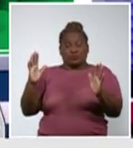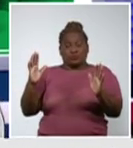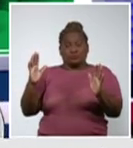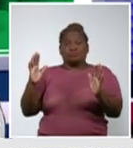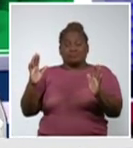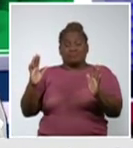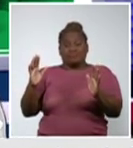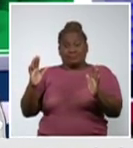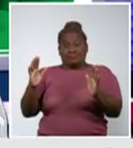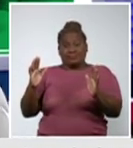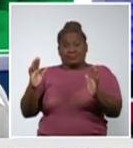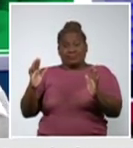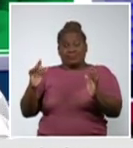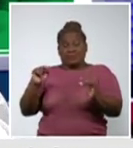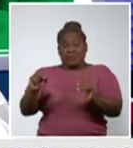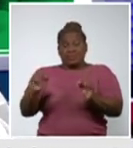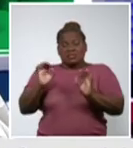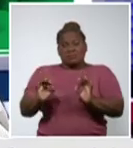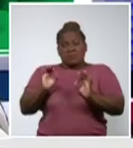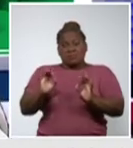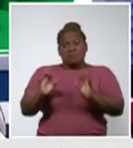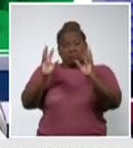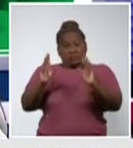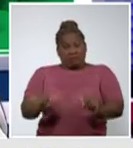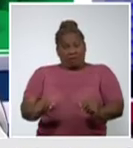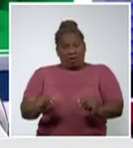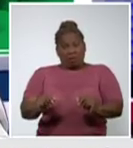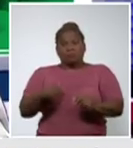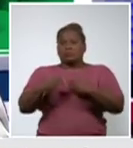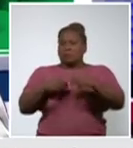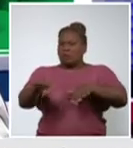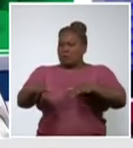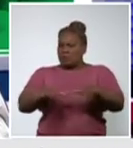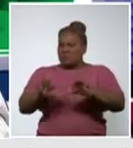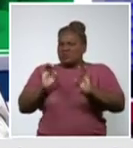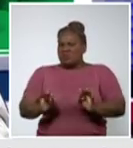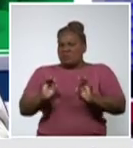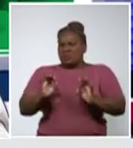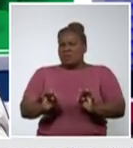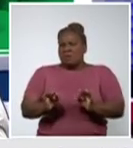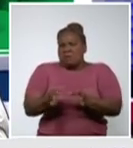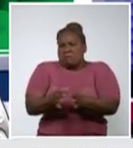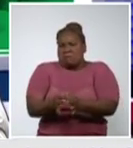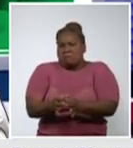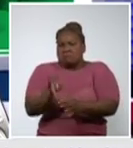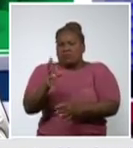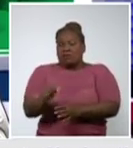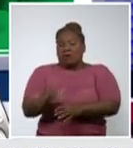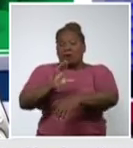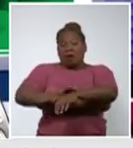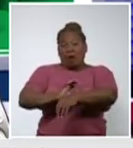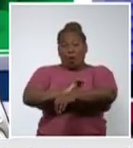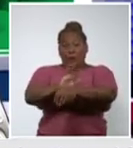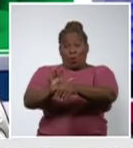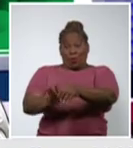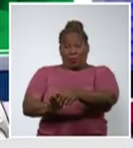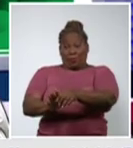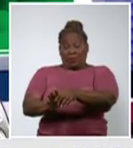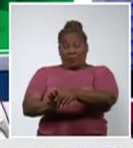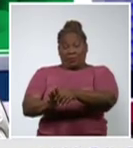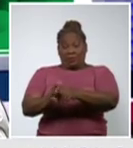lo tanto siempre hay una cifra a pesar de las acciones que se hacen. La COVID, a pesar de